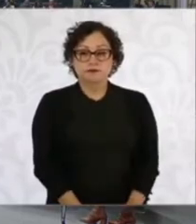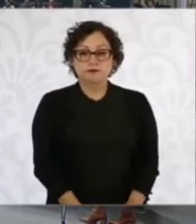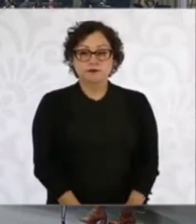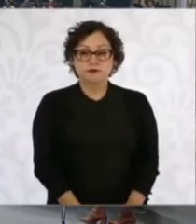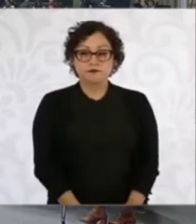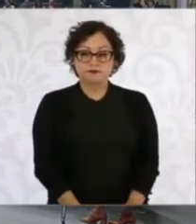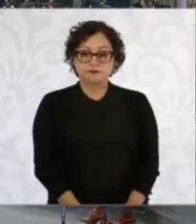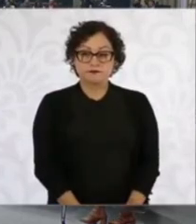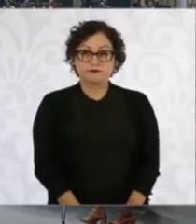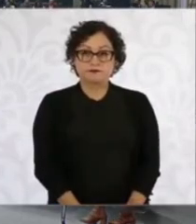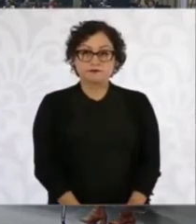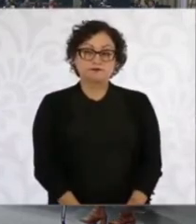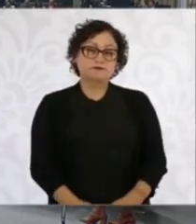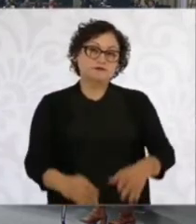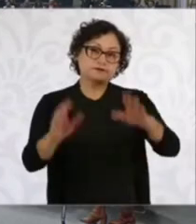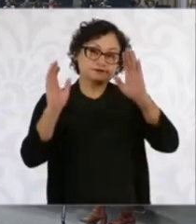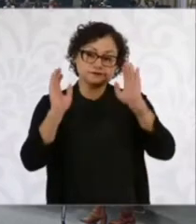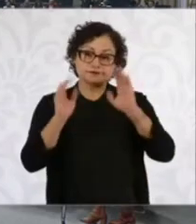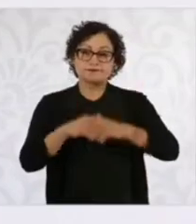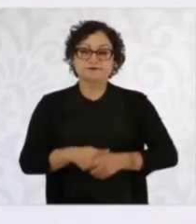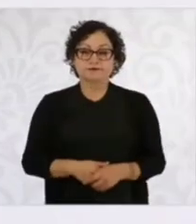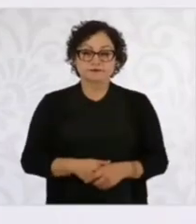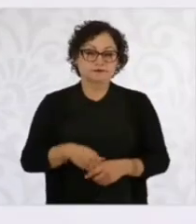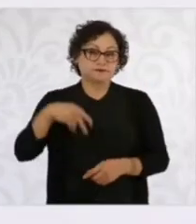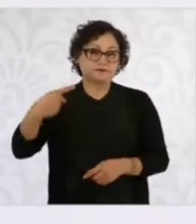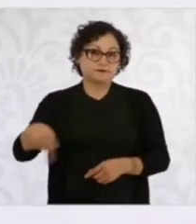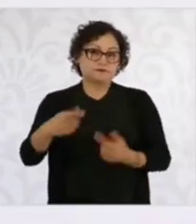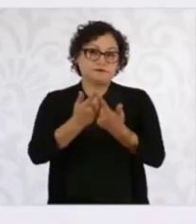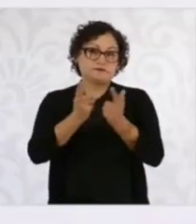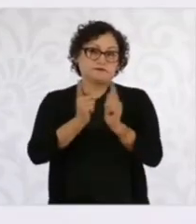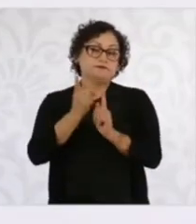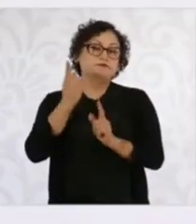declaró vencedor. Bueno, pues ya sabrán los panistas, ¿sí?